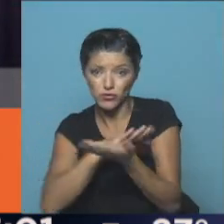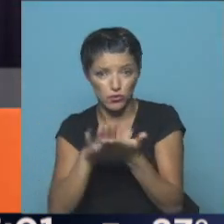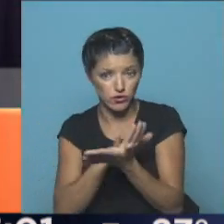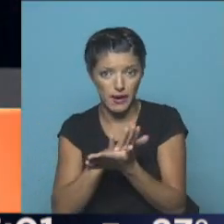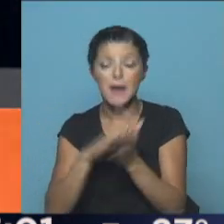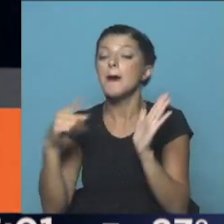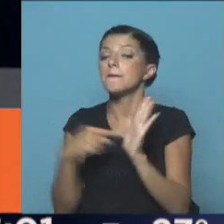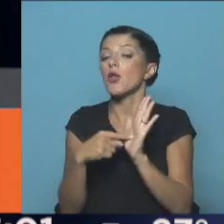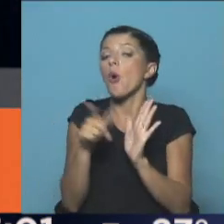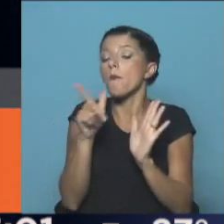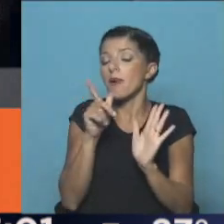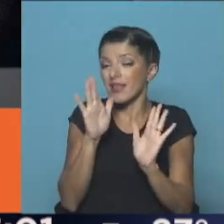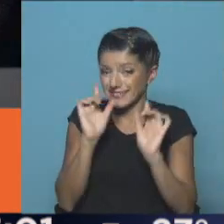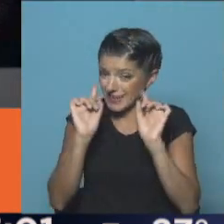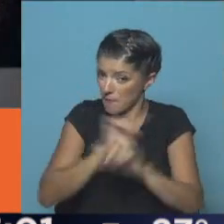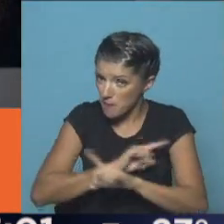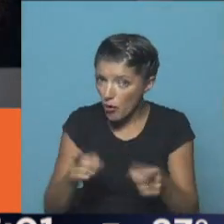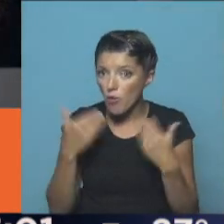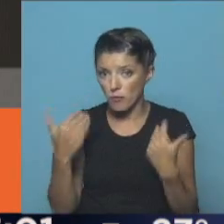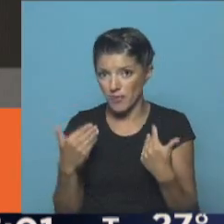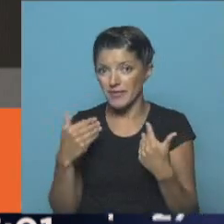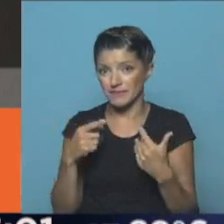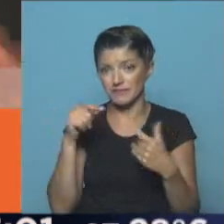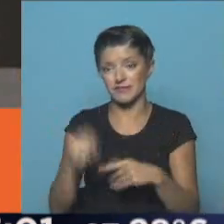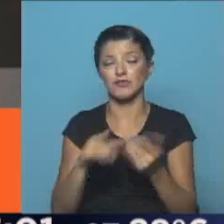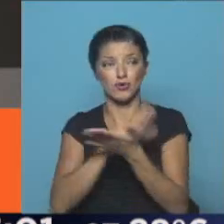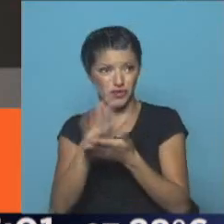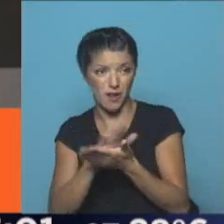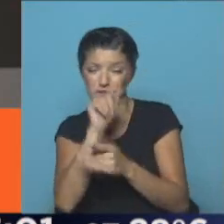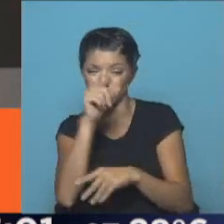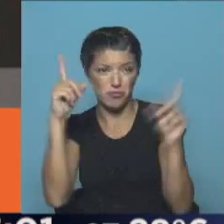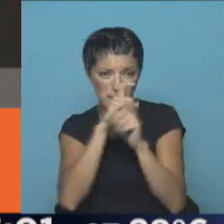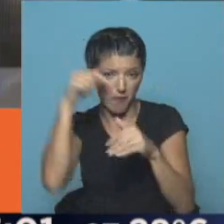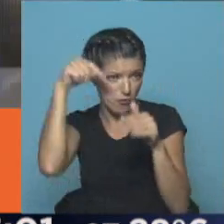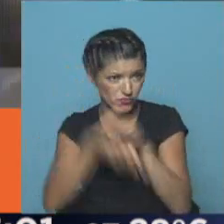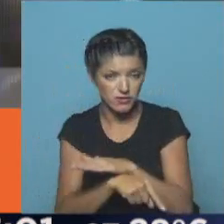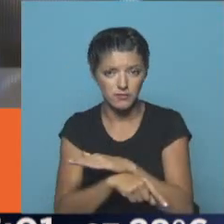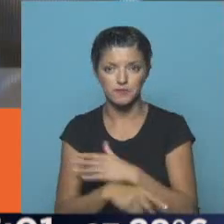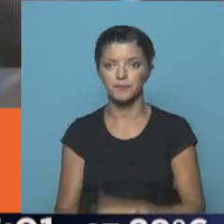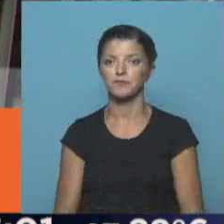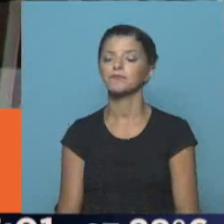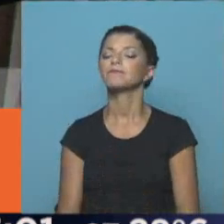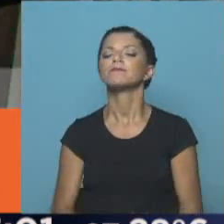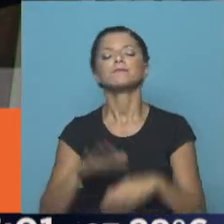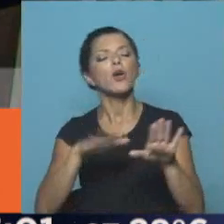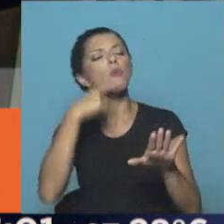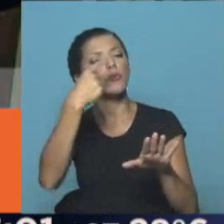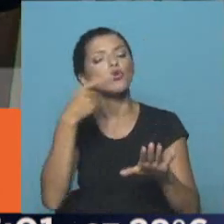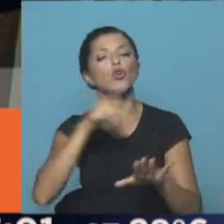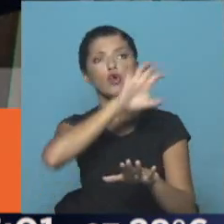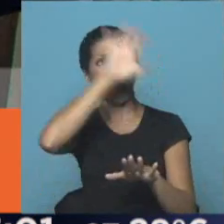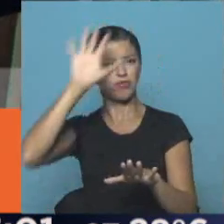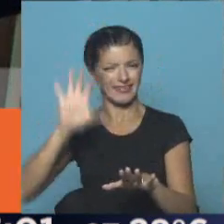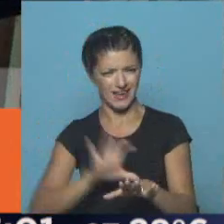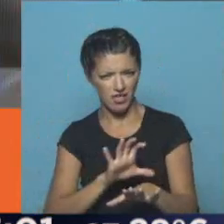que parece ser que va alimentando más el problema. Pero ¿qué pasa por fuera del bloque, digamos? ¿Qué pasa con los otros continentes? ¿Qué pasa con las